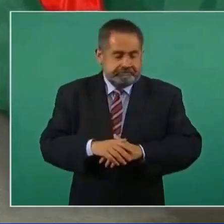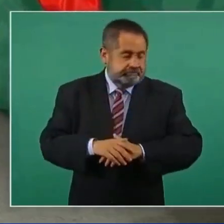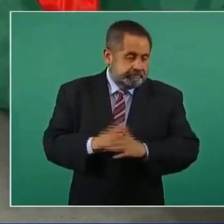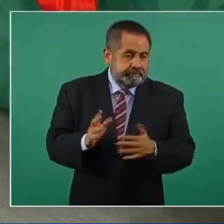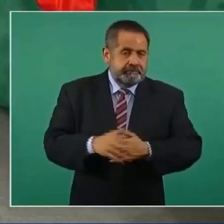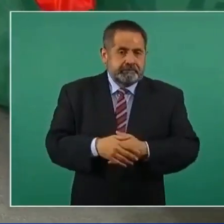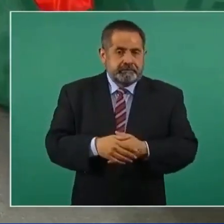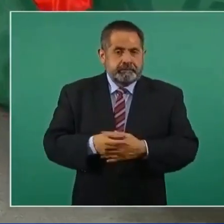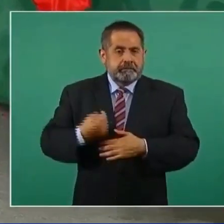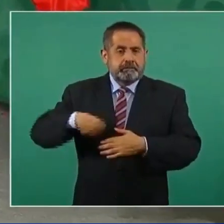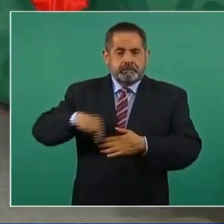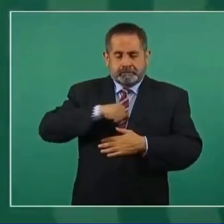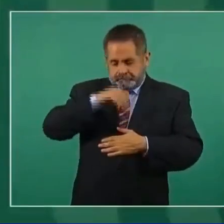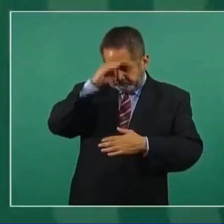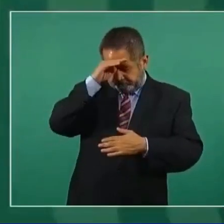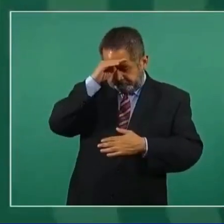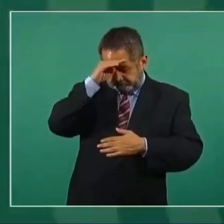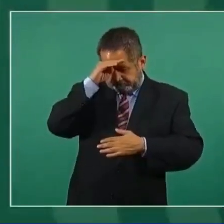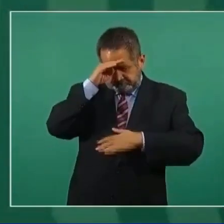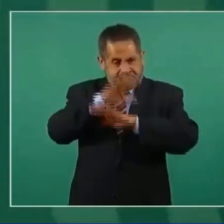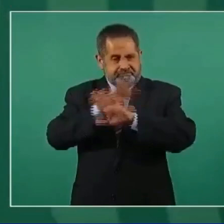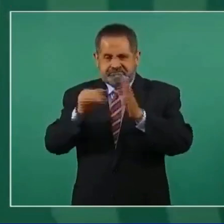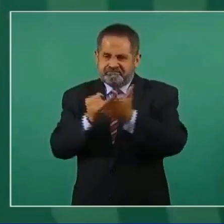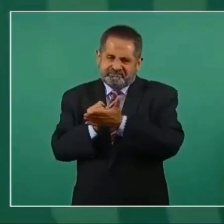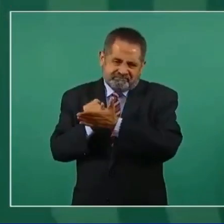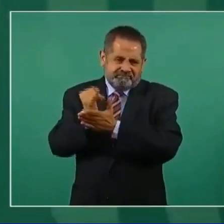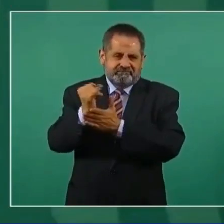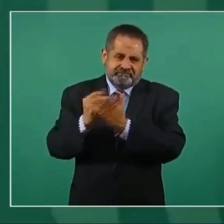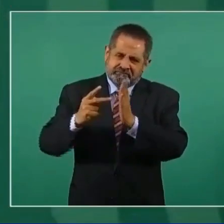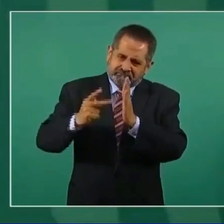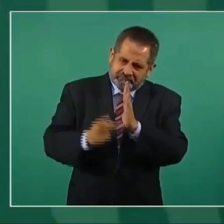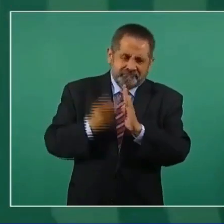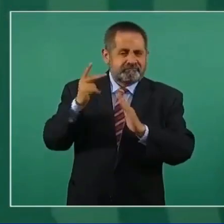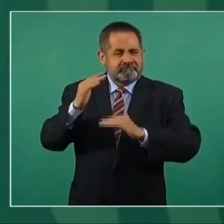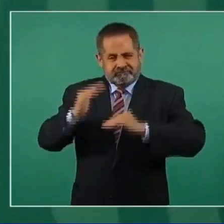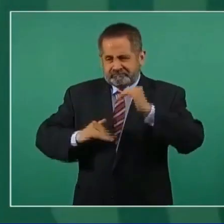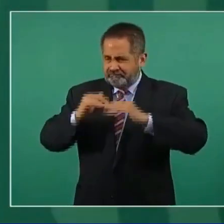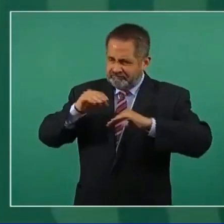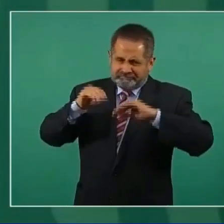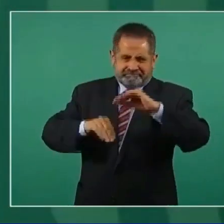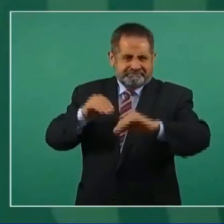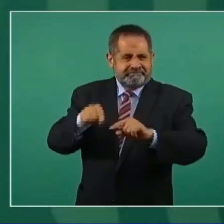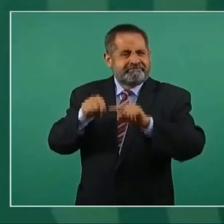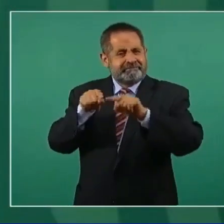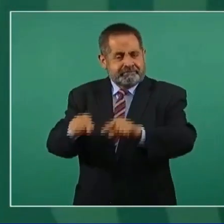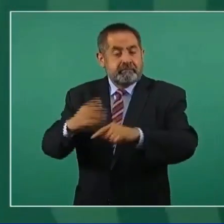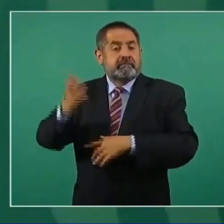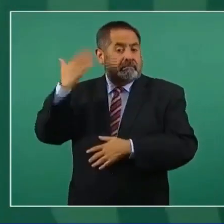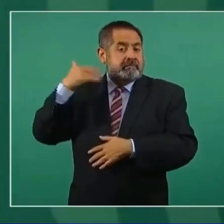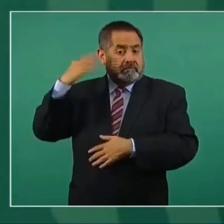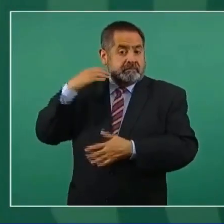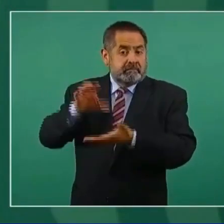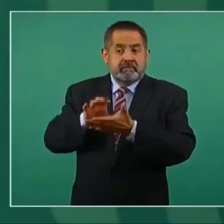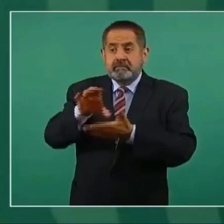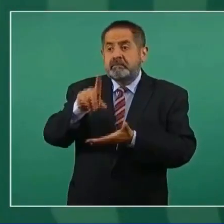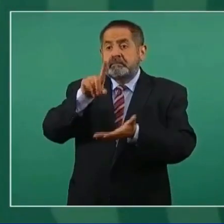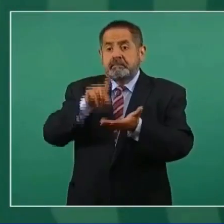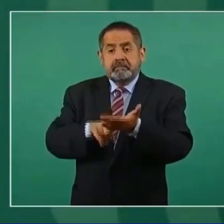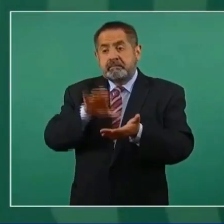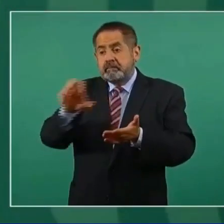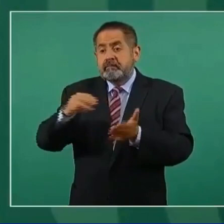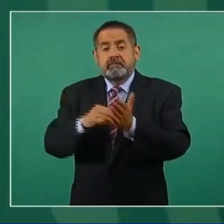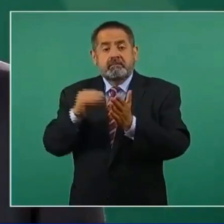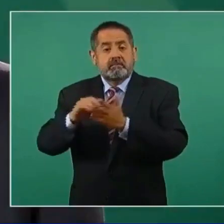Entonces tomamos la decisión de reiniciar esa obra, porque ya se habían destinado 1.500 millones